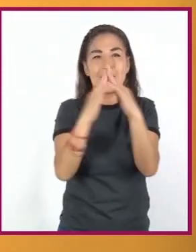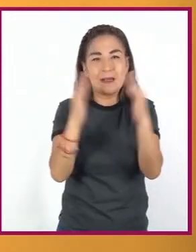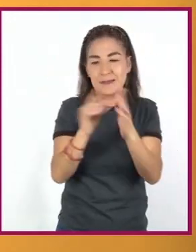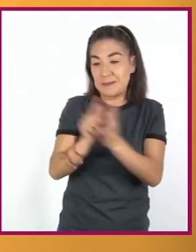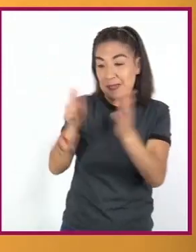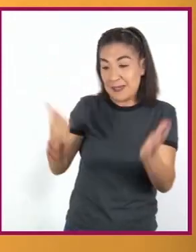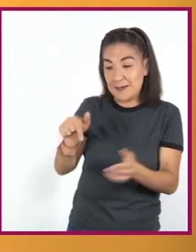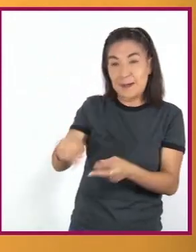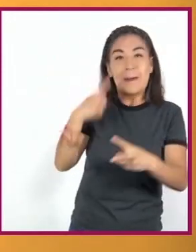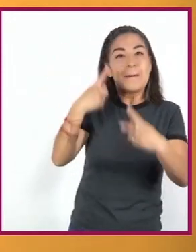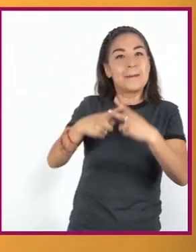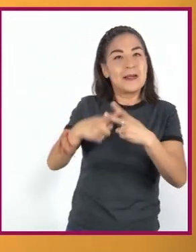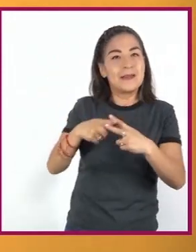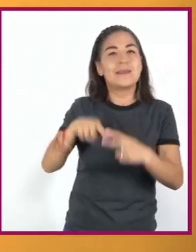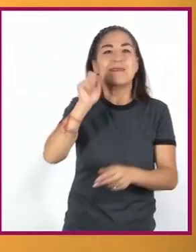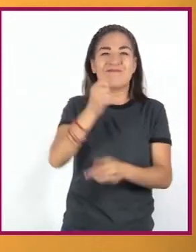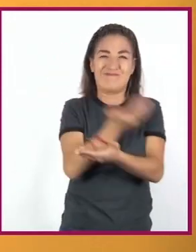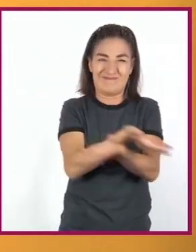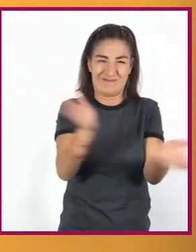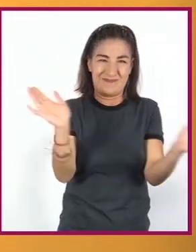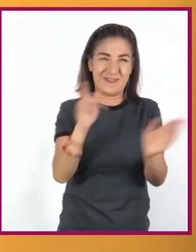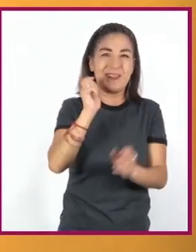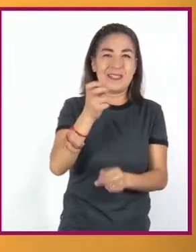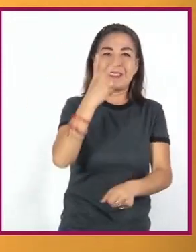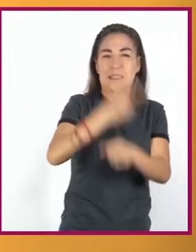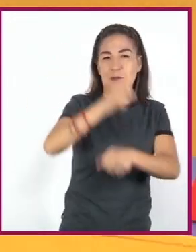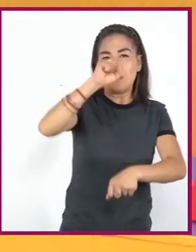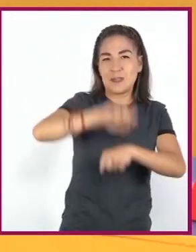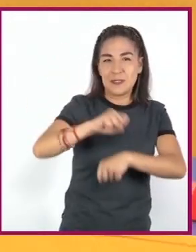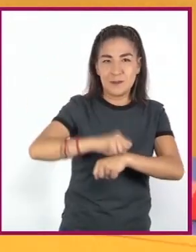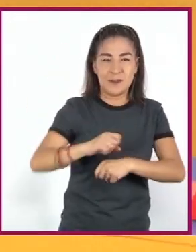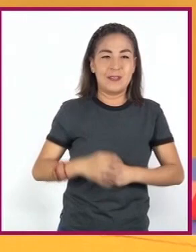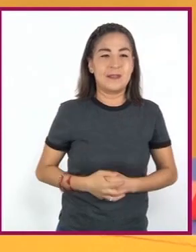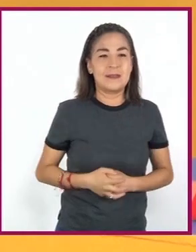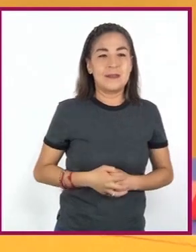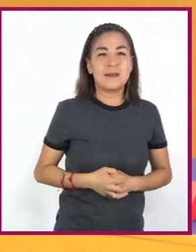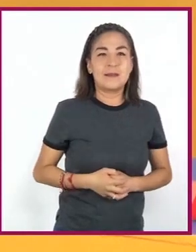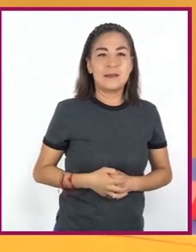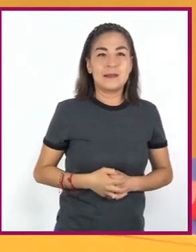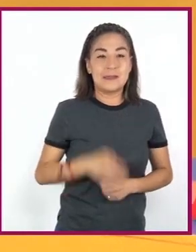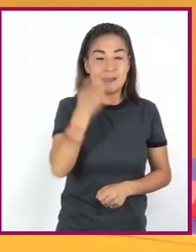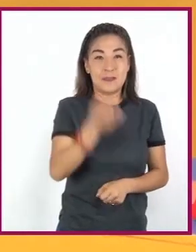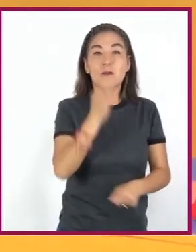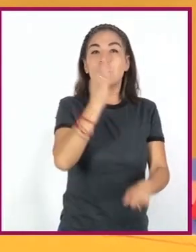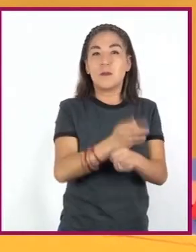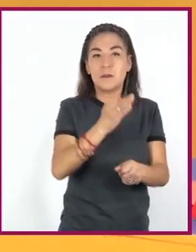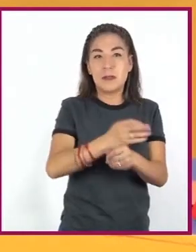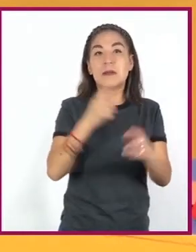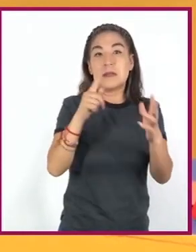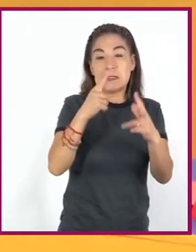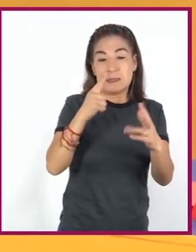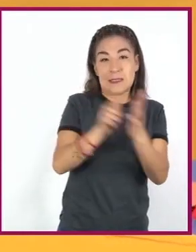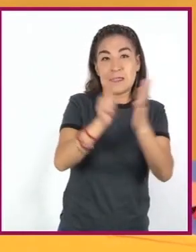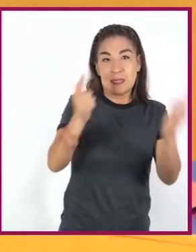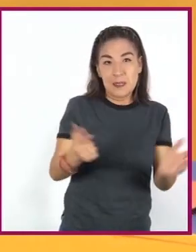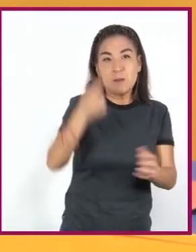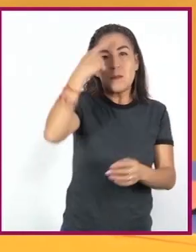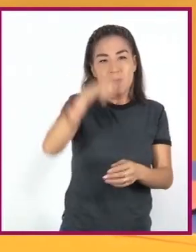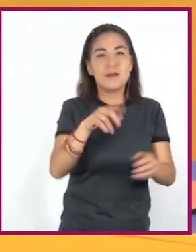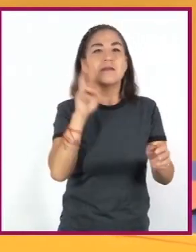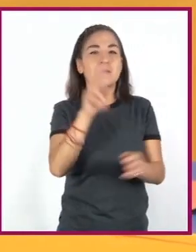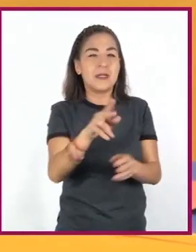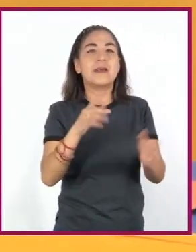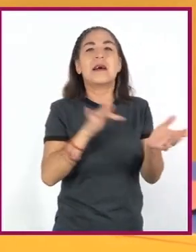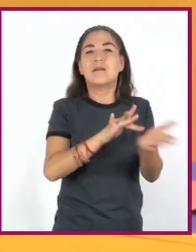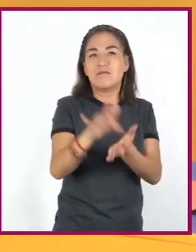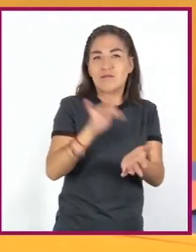de texto gratuito de matemáticas de segundo grado. Este es un material de apoyo y puede serles de